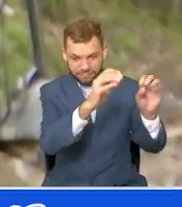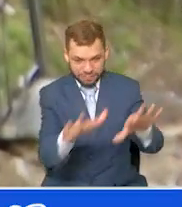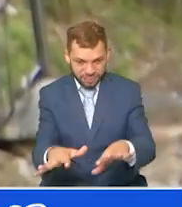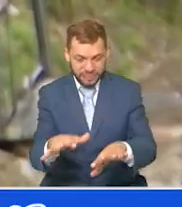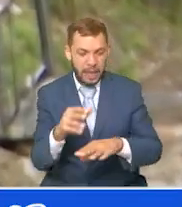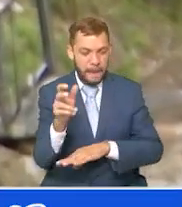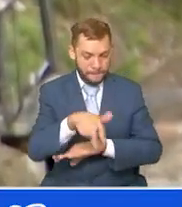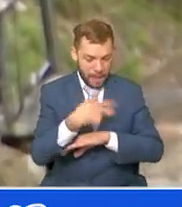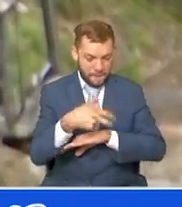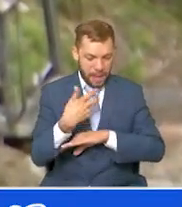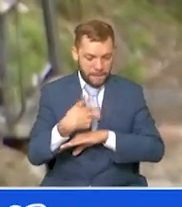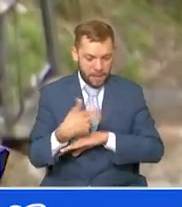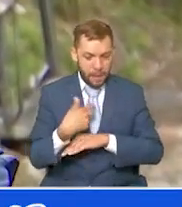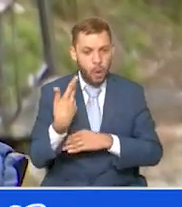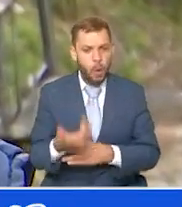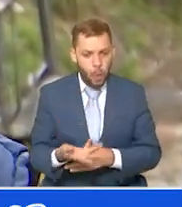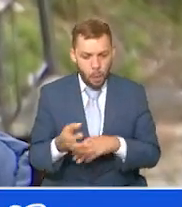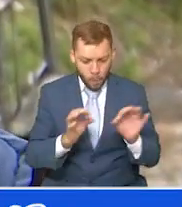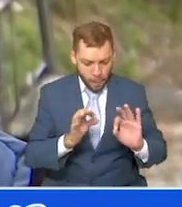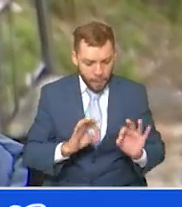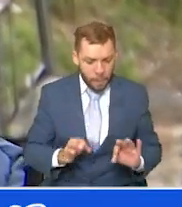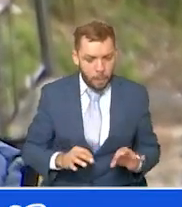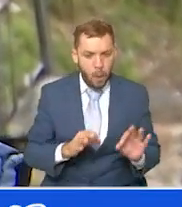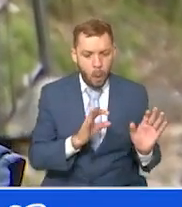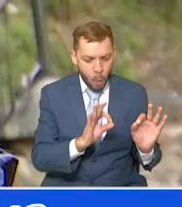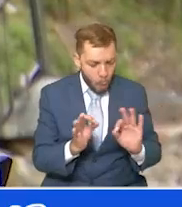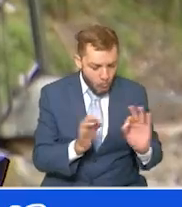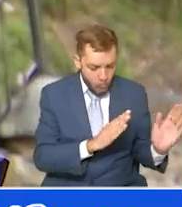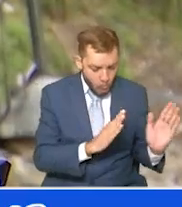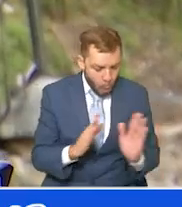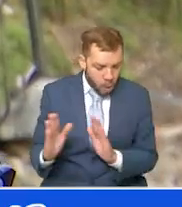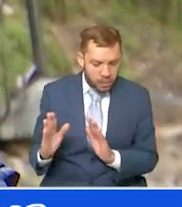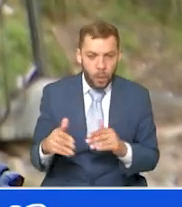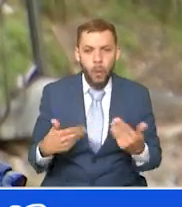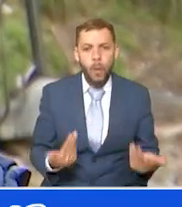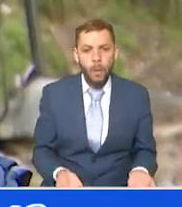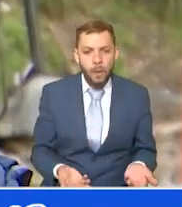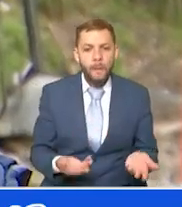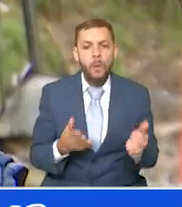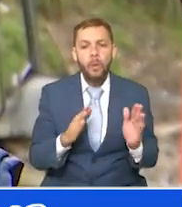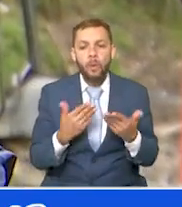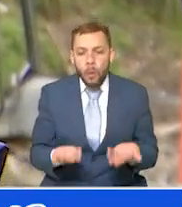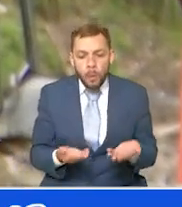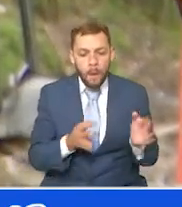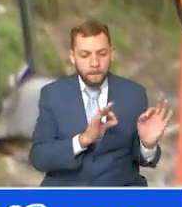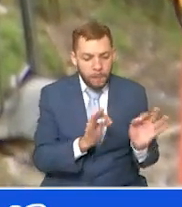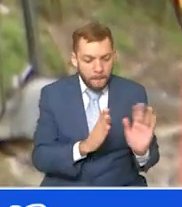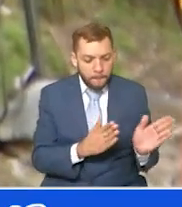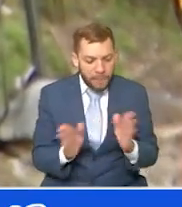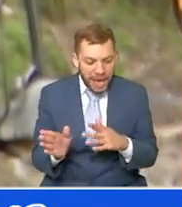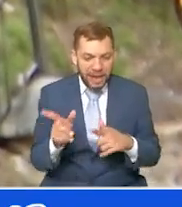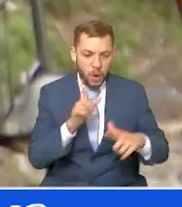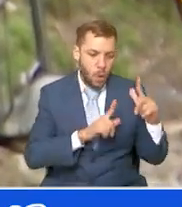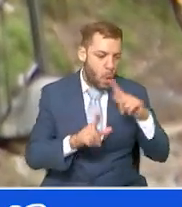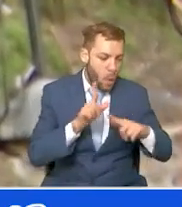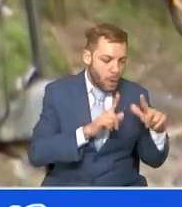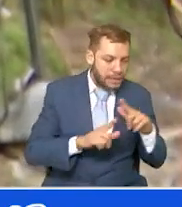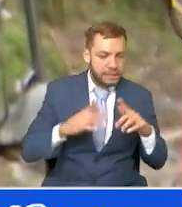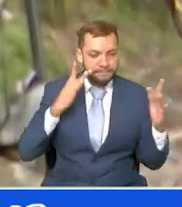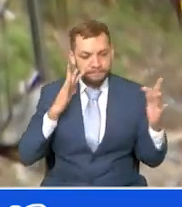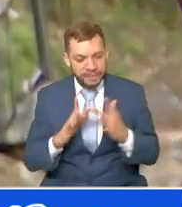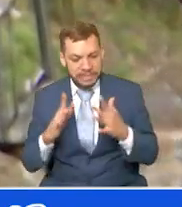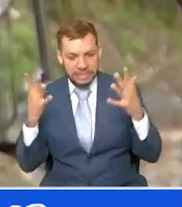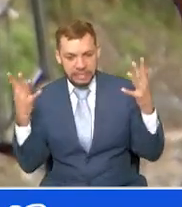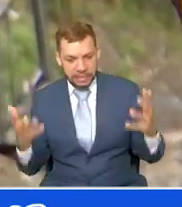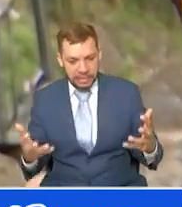y la pregunta aquí es cómo se van a organizar esos recursos y cómo se va a dar esa logística nosotros queremos